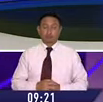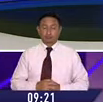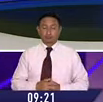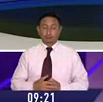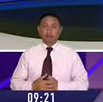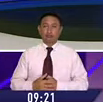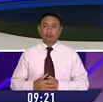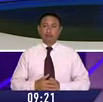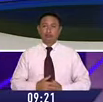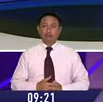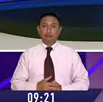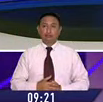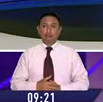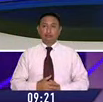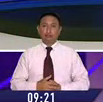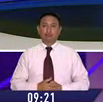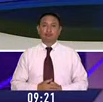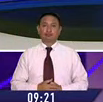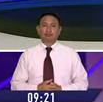Adelante.